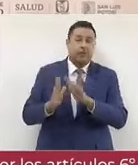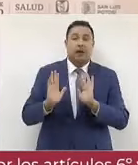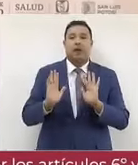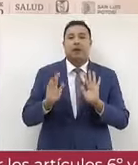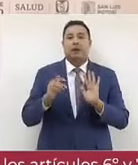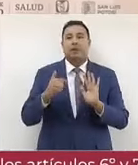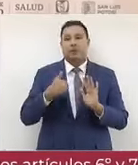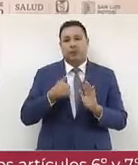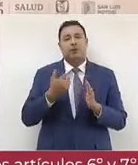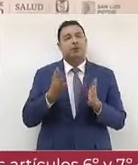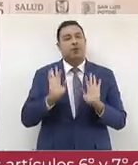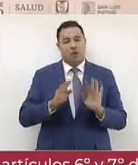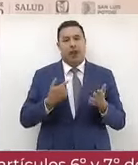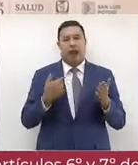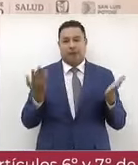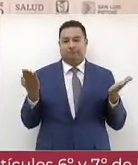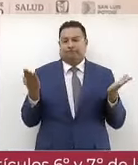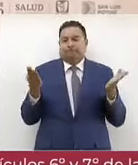estoy cerrando mi ciclo,